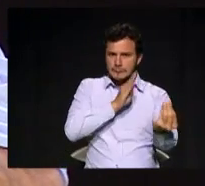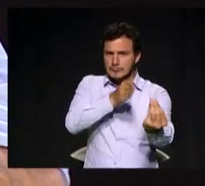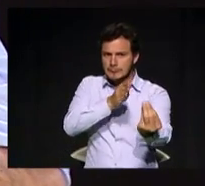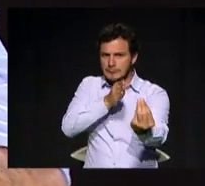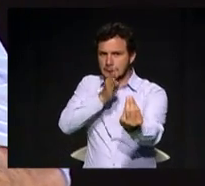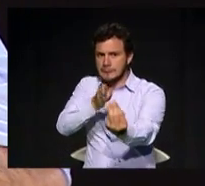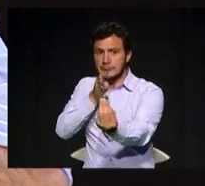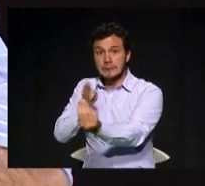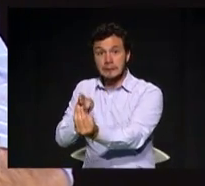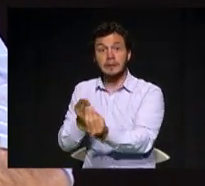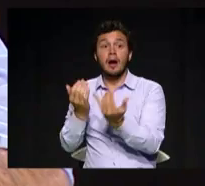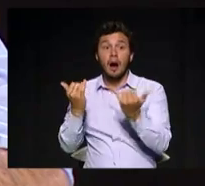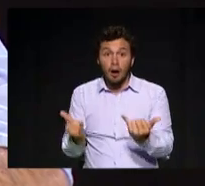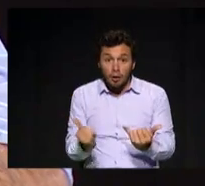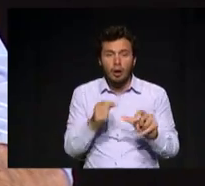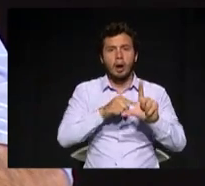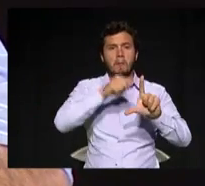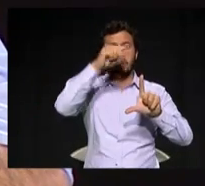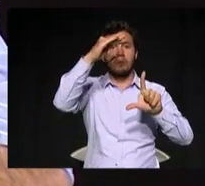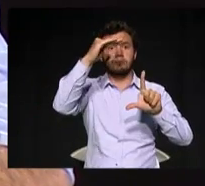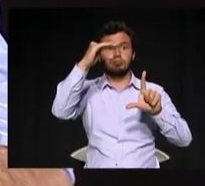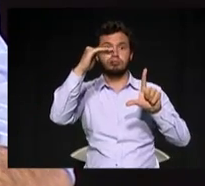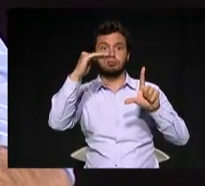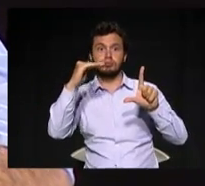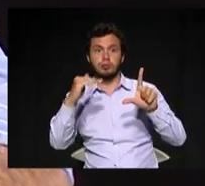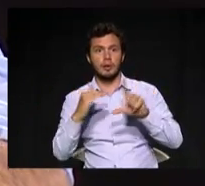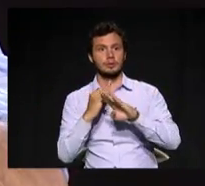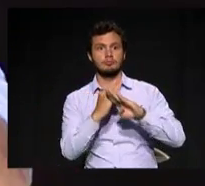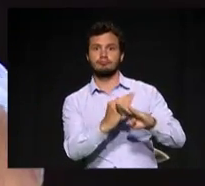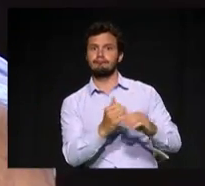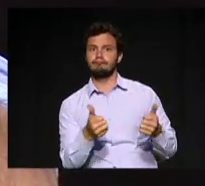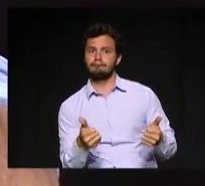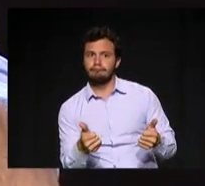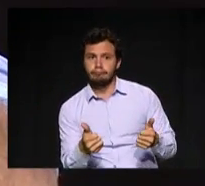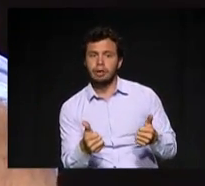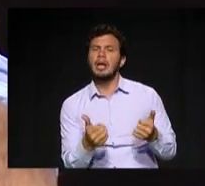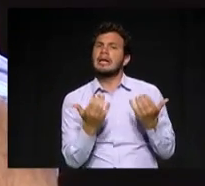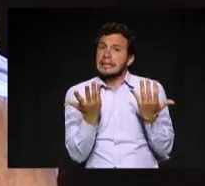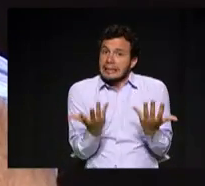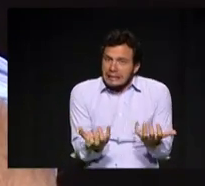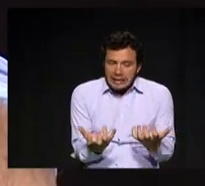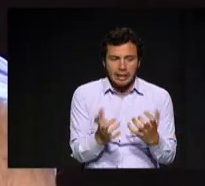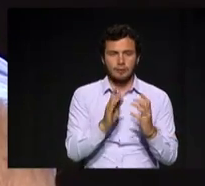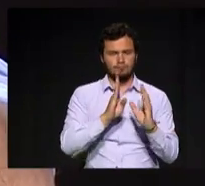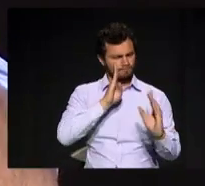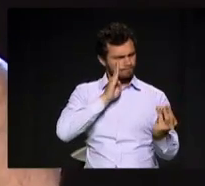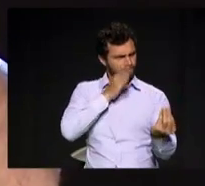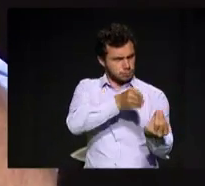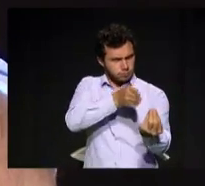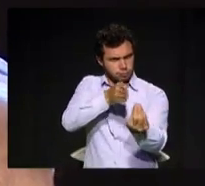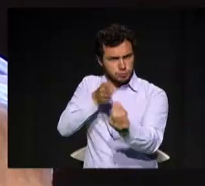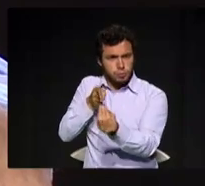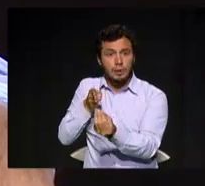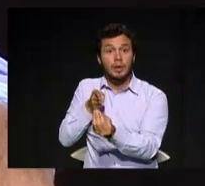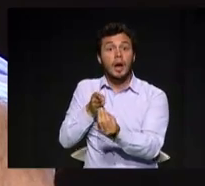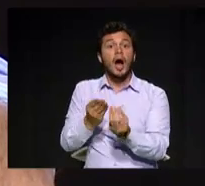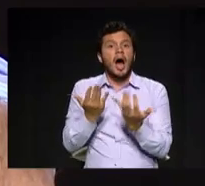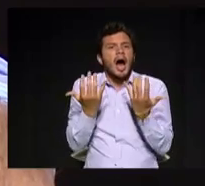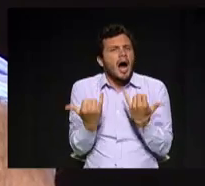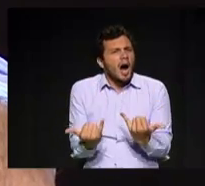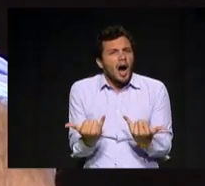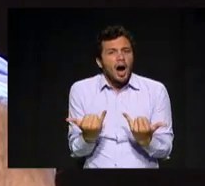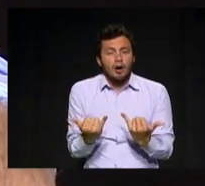eso lo que vamos a ir haciéndolos confrontándolas y no voy a hacer pactos pero ahora vamos a tener un enfoque más a quitarle las grandes